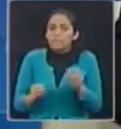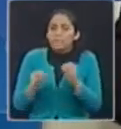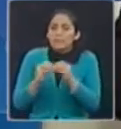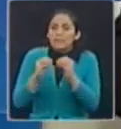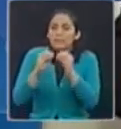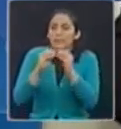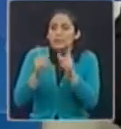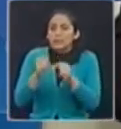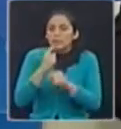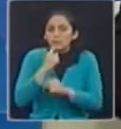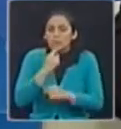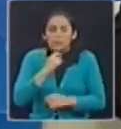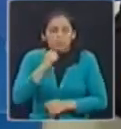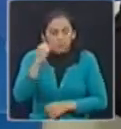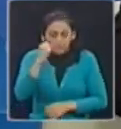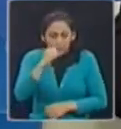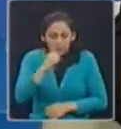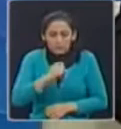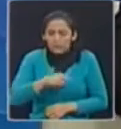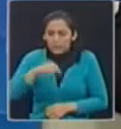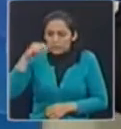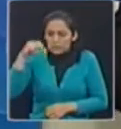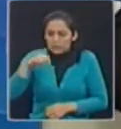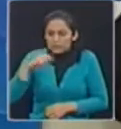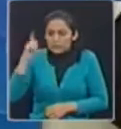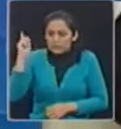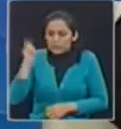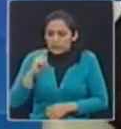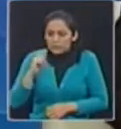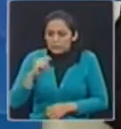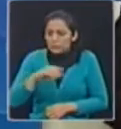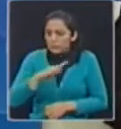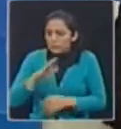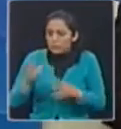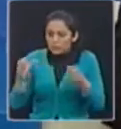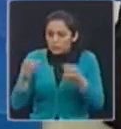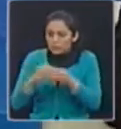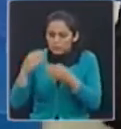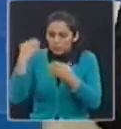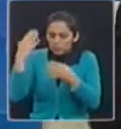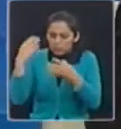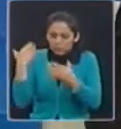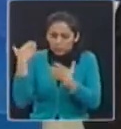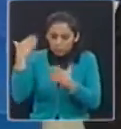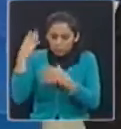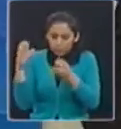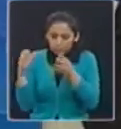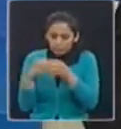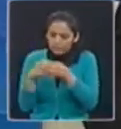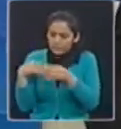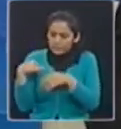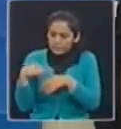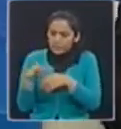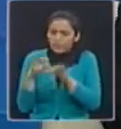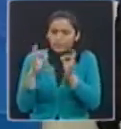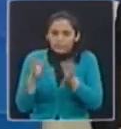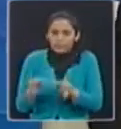asume la necesidad de mantener la disciplina en un bloque, o puede tener coincidencia